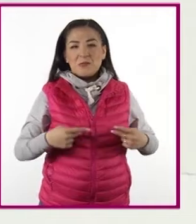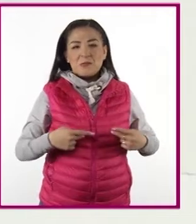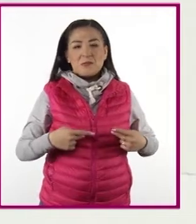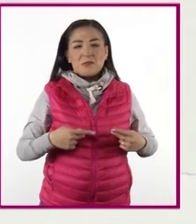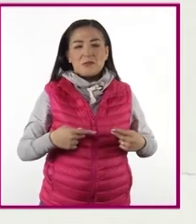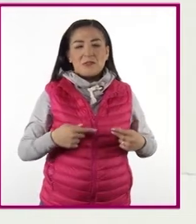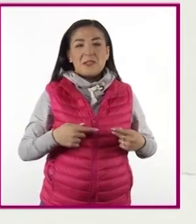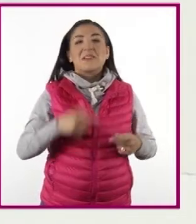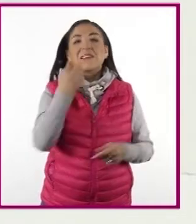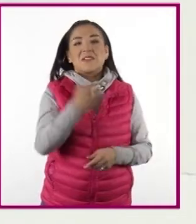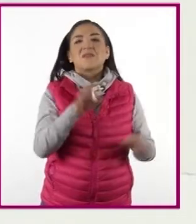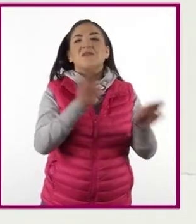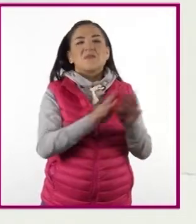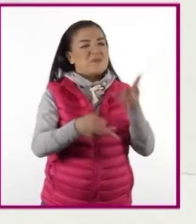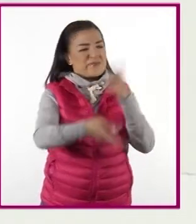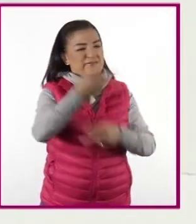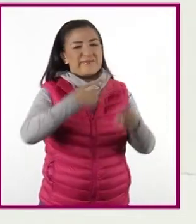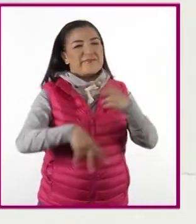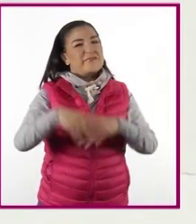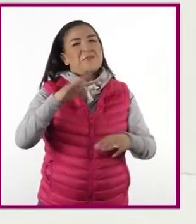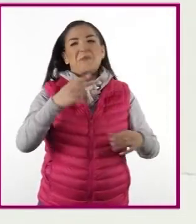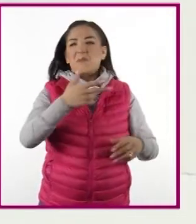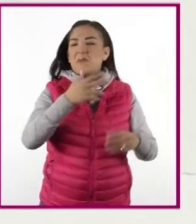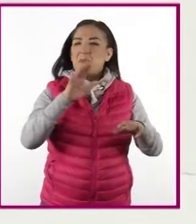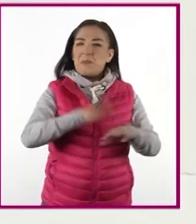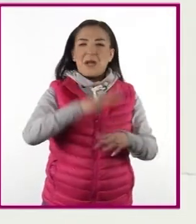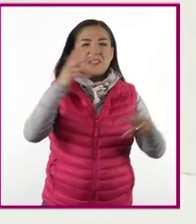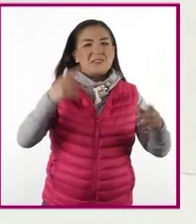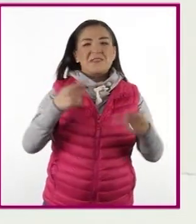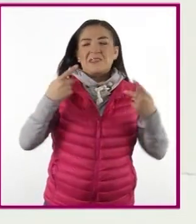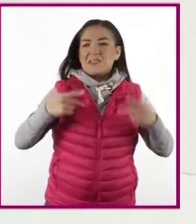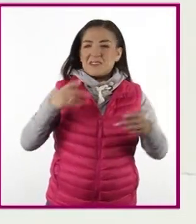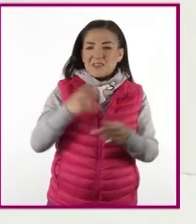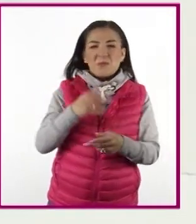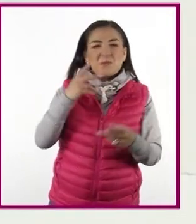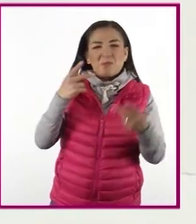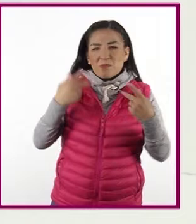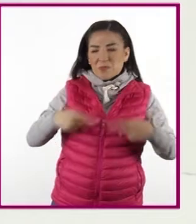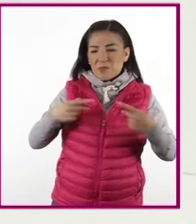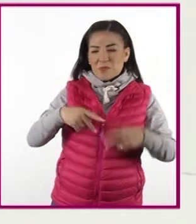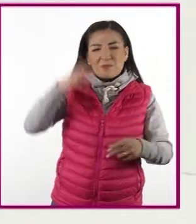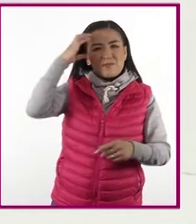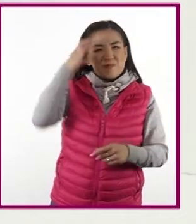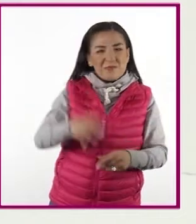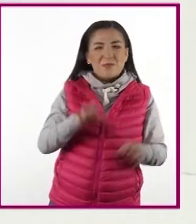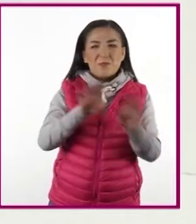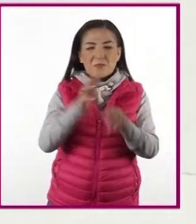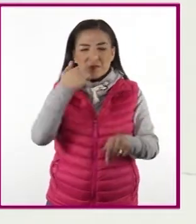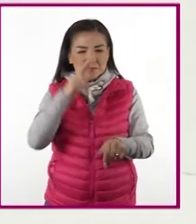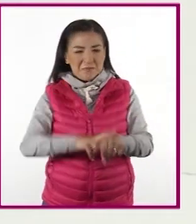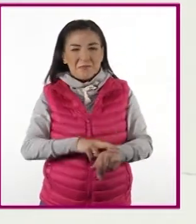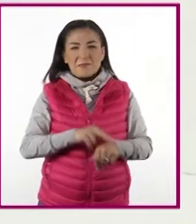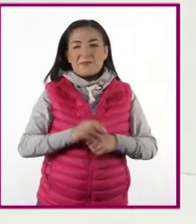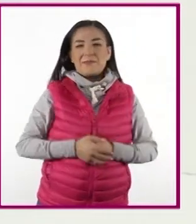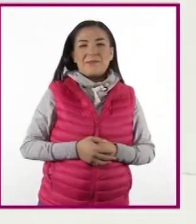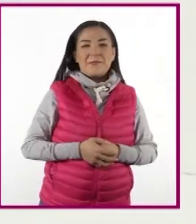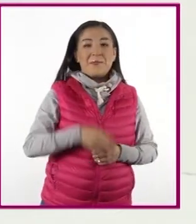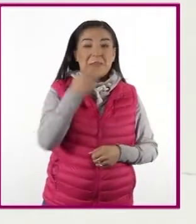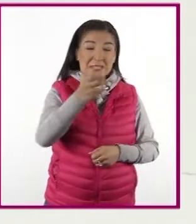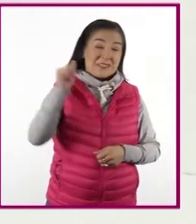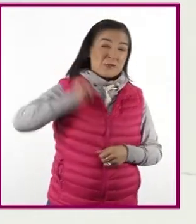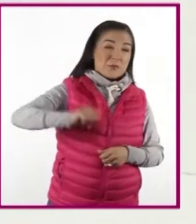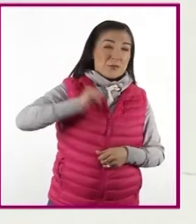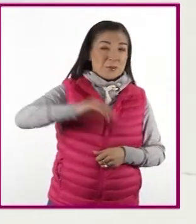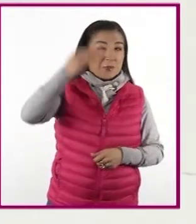venían tantos criminosos. Es difícil determinar exactamente el número de indigentes que existía en esa